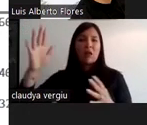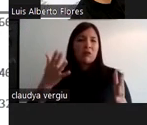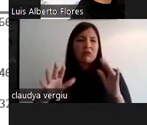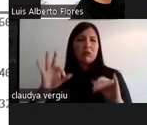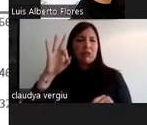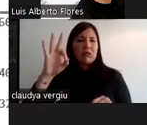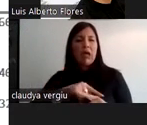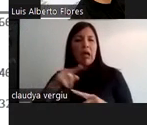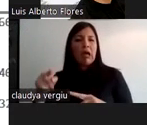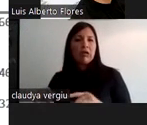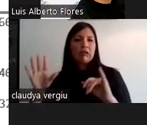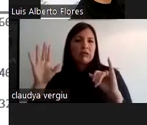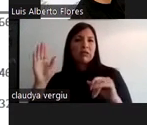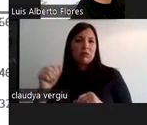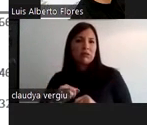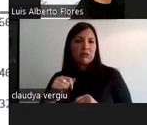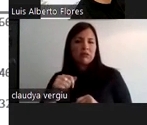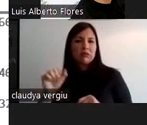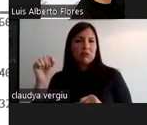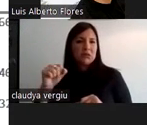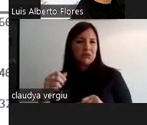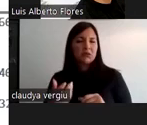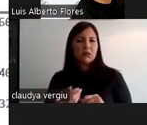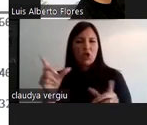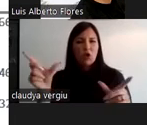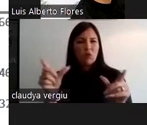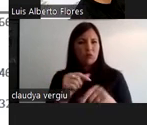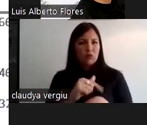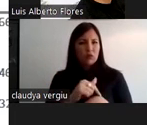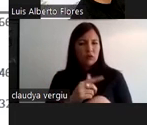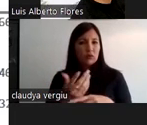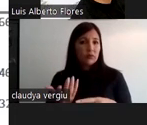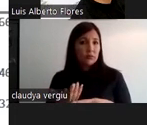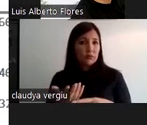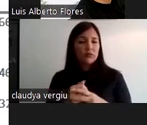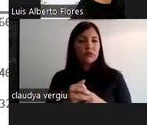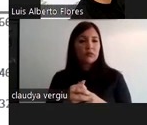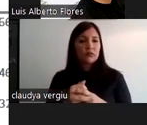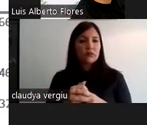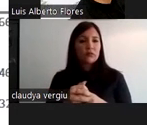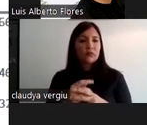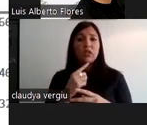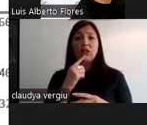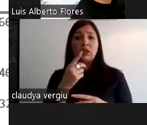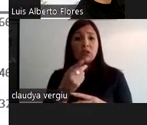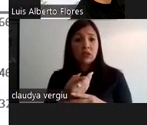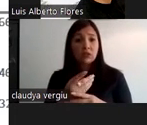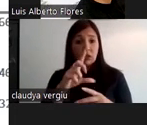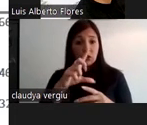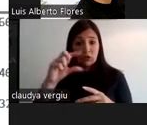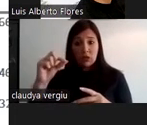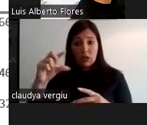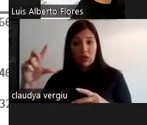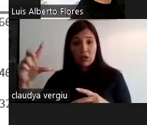seis meses es decir a corto plazo Y eso es lo que podemos y esto está expresado como podemos ver en las siguientes dos